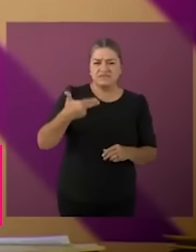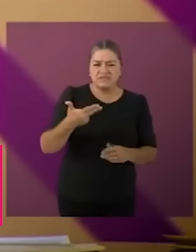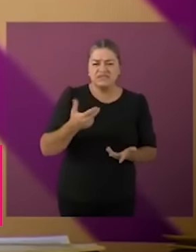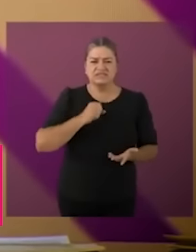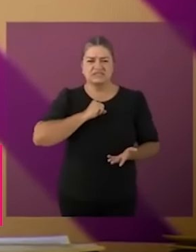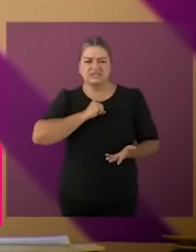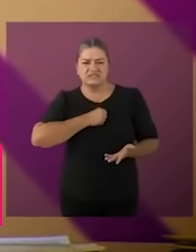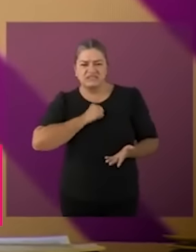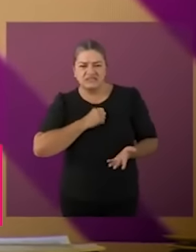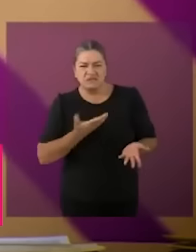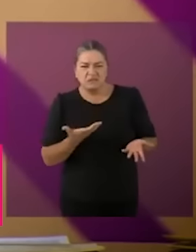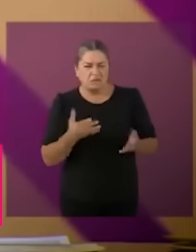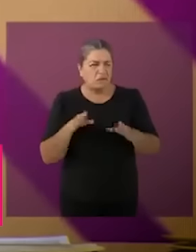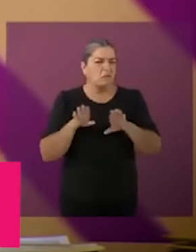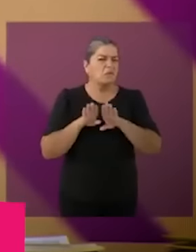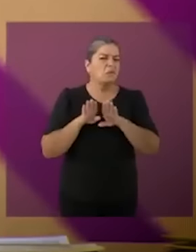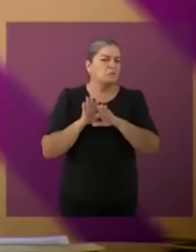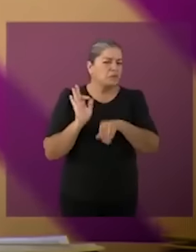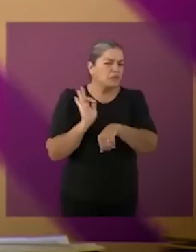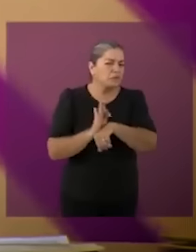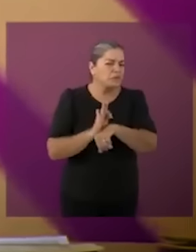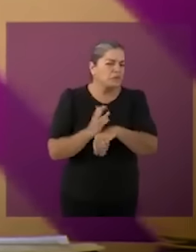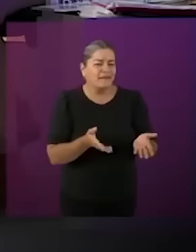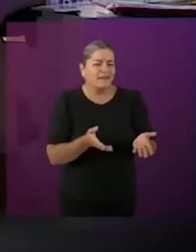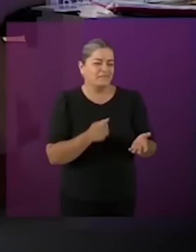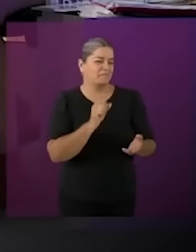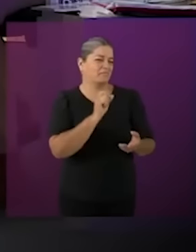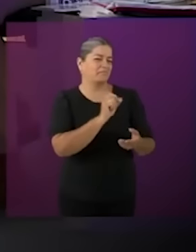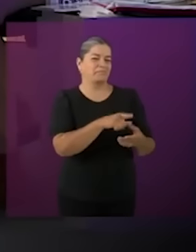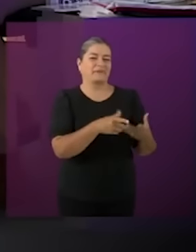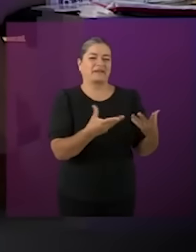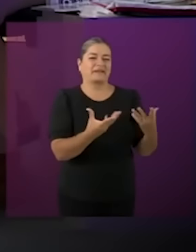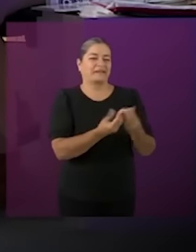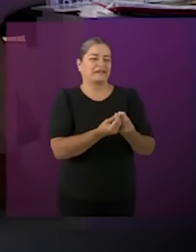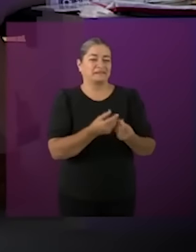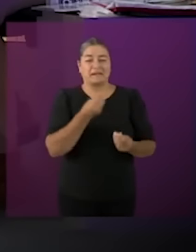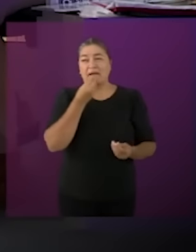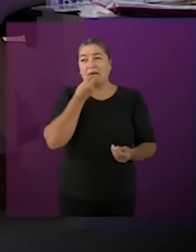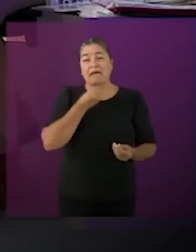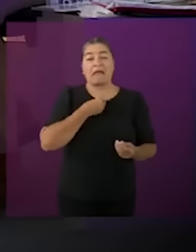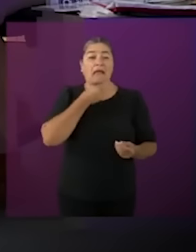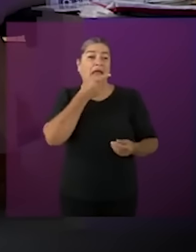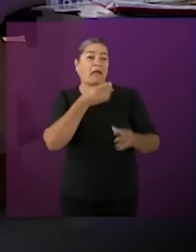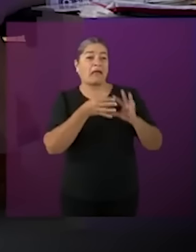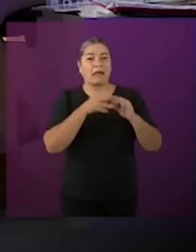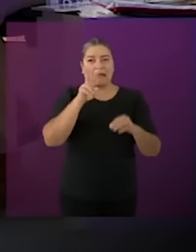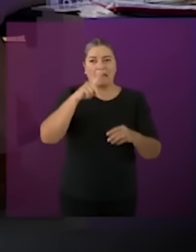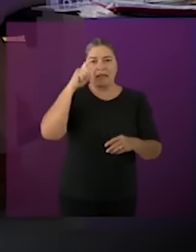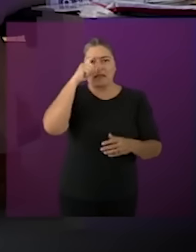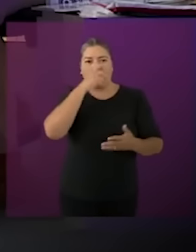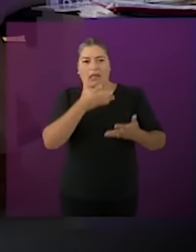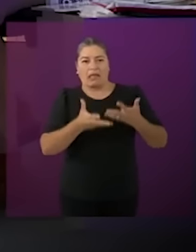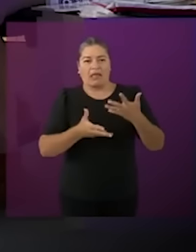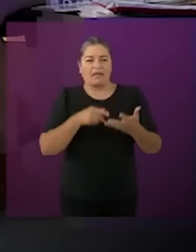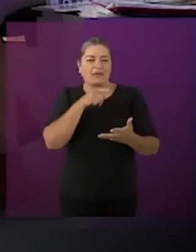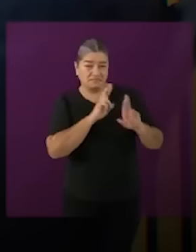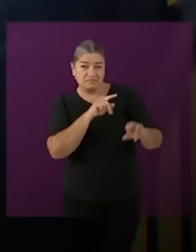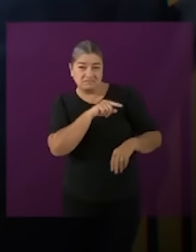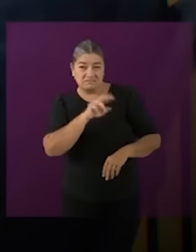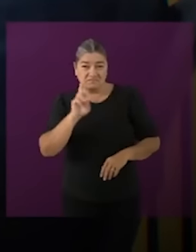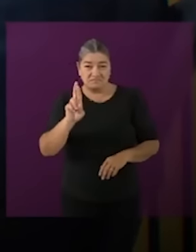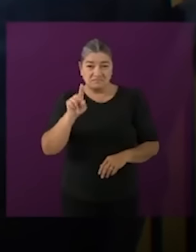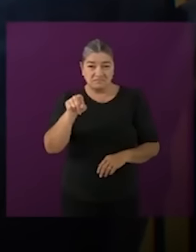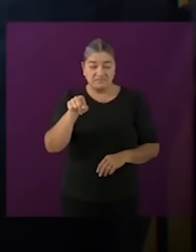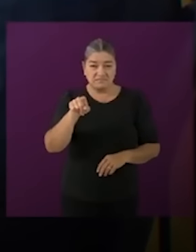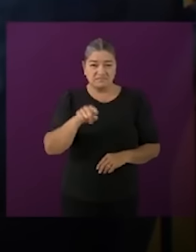el pasado domingo, lejos de darle al electorado herramientas para tomar su décimo de voto, acaba por hartarlo